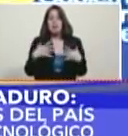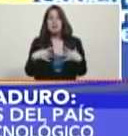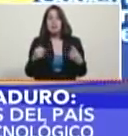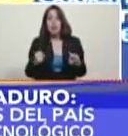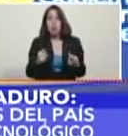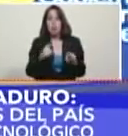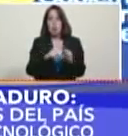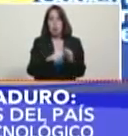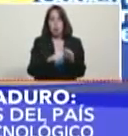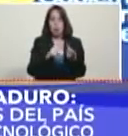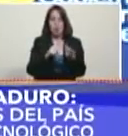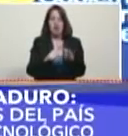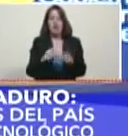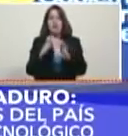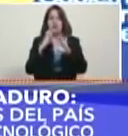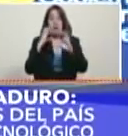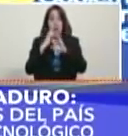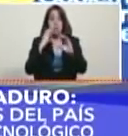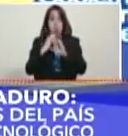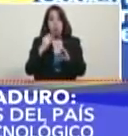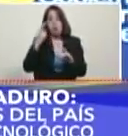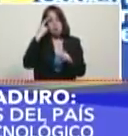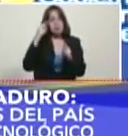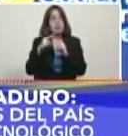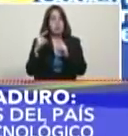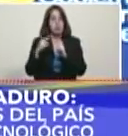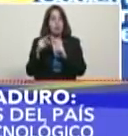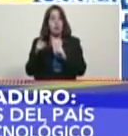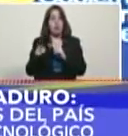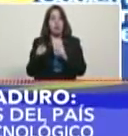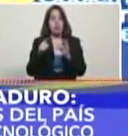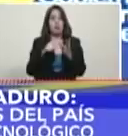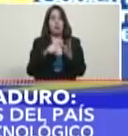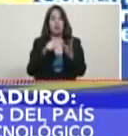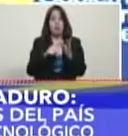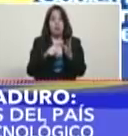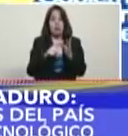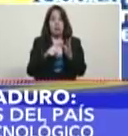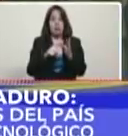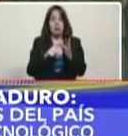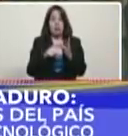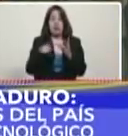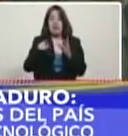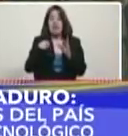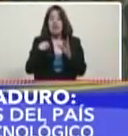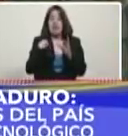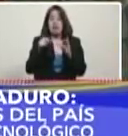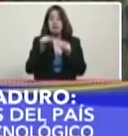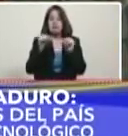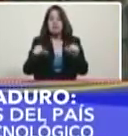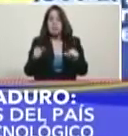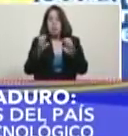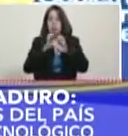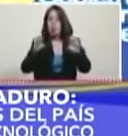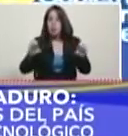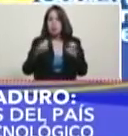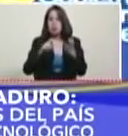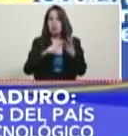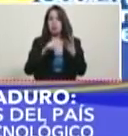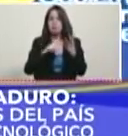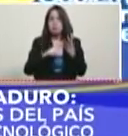en el campo del transporte, las conozco, en el campo de la educación, en el campo de la